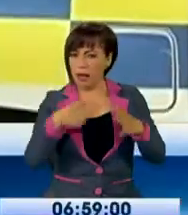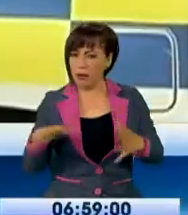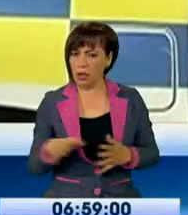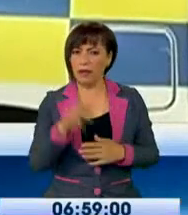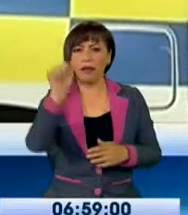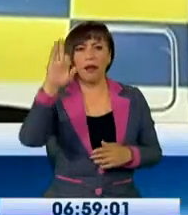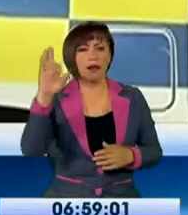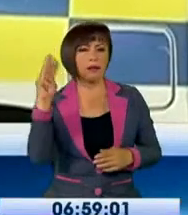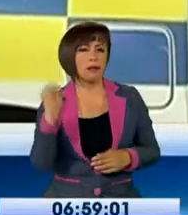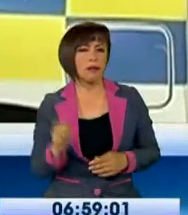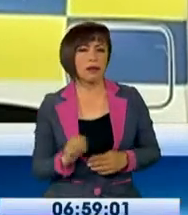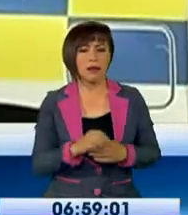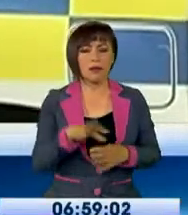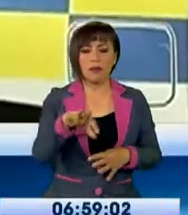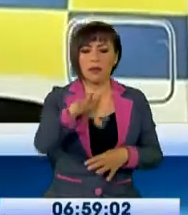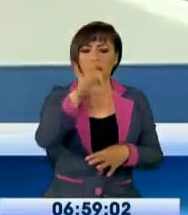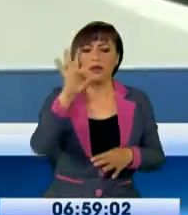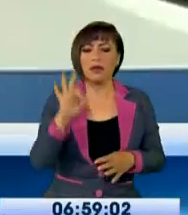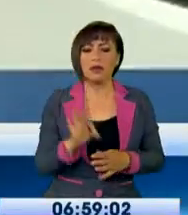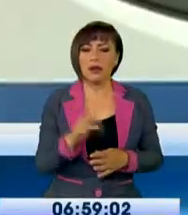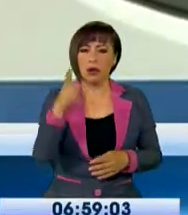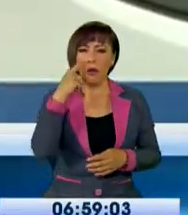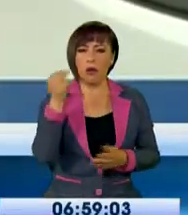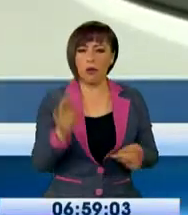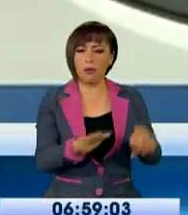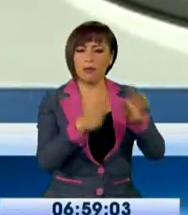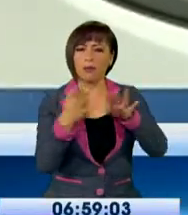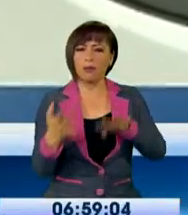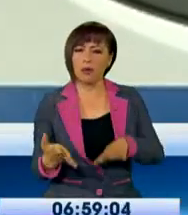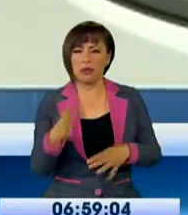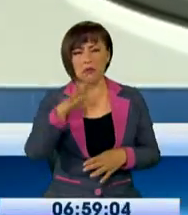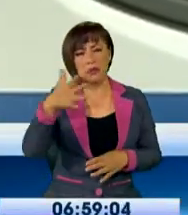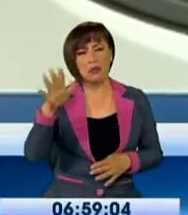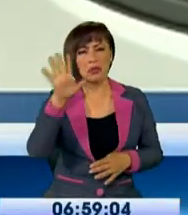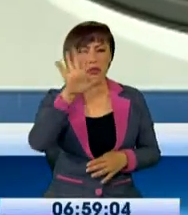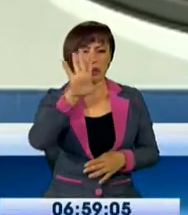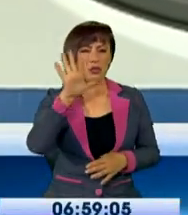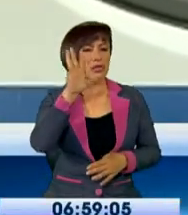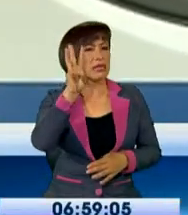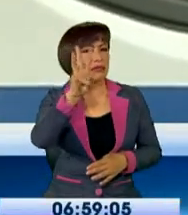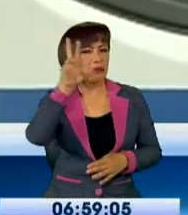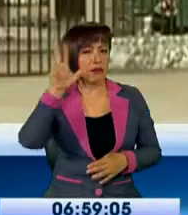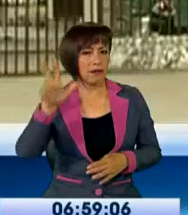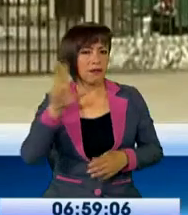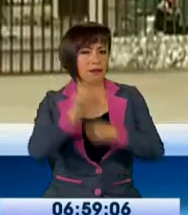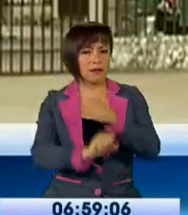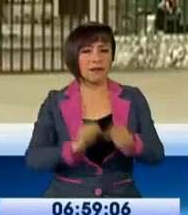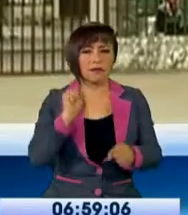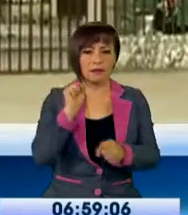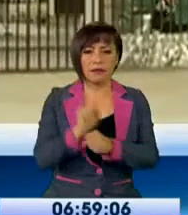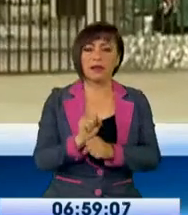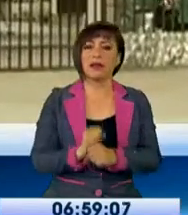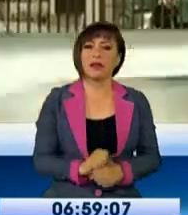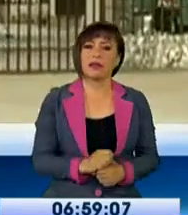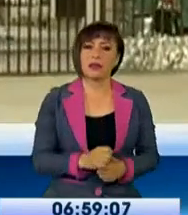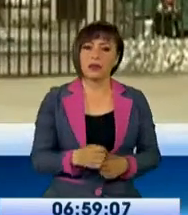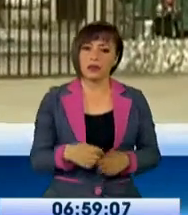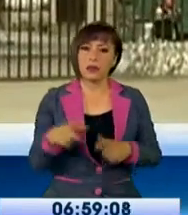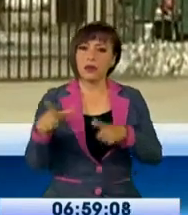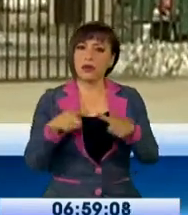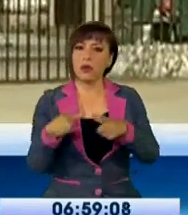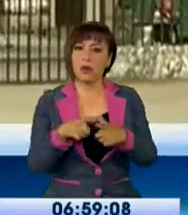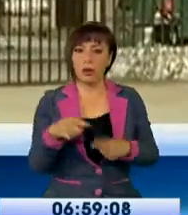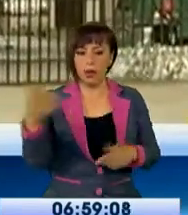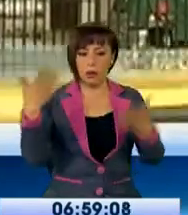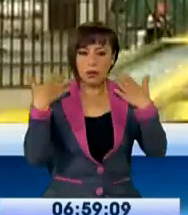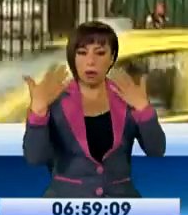ATM estuvo el cuerpo sin vida de un hombre de aproximadamente 63 años de edad. En el sector de Las Acacias, al